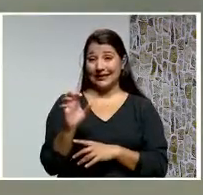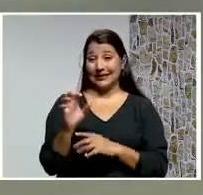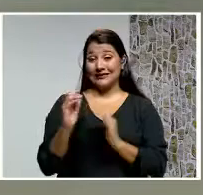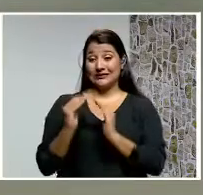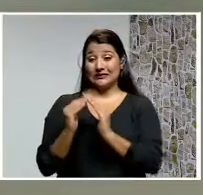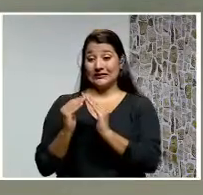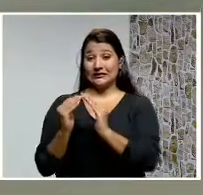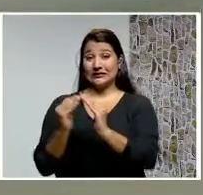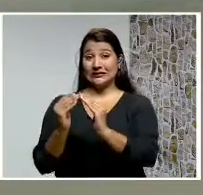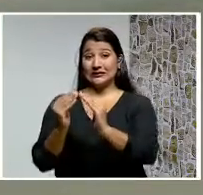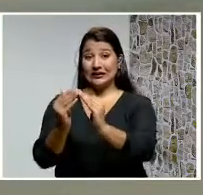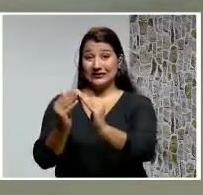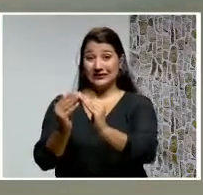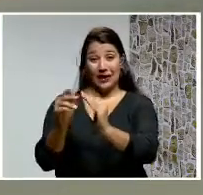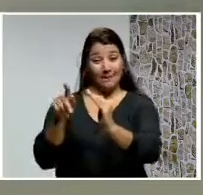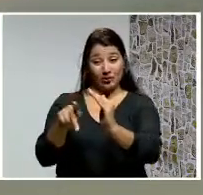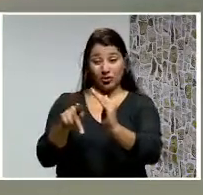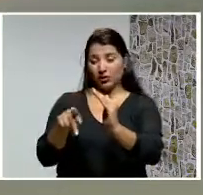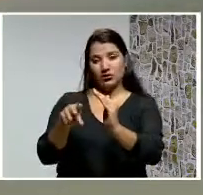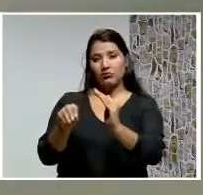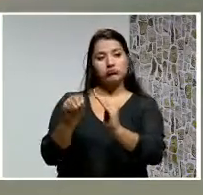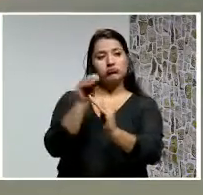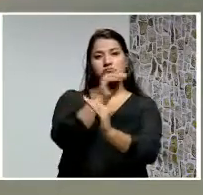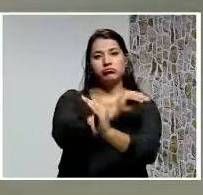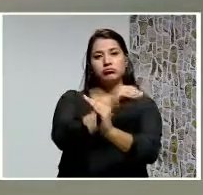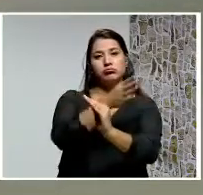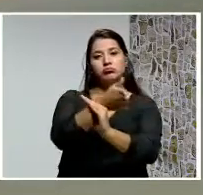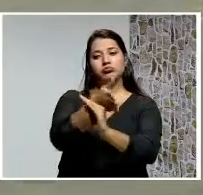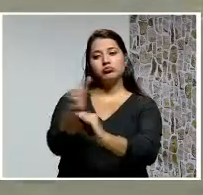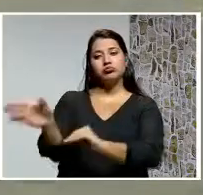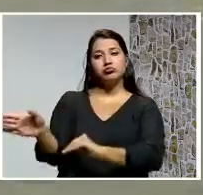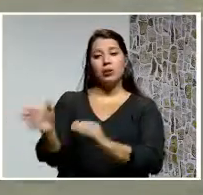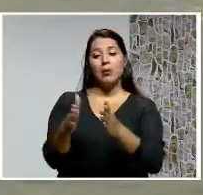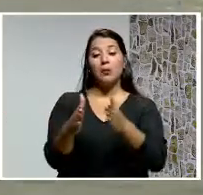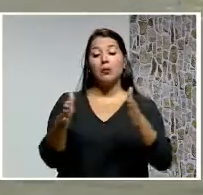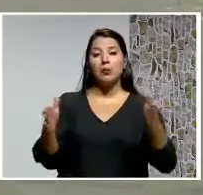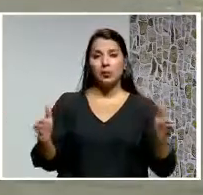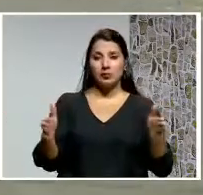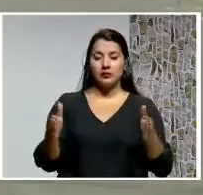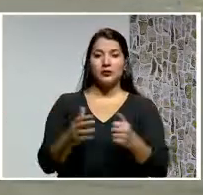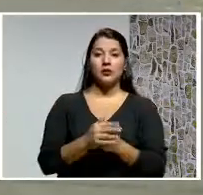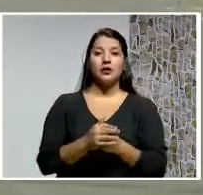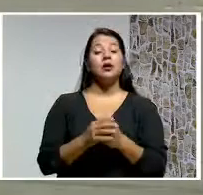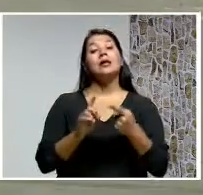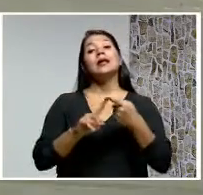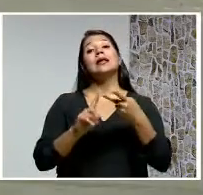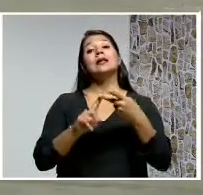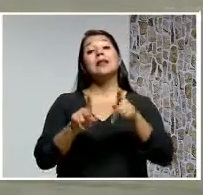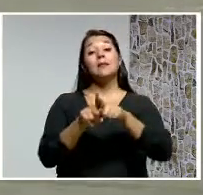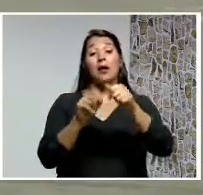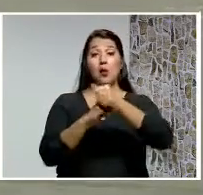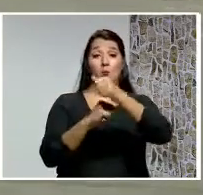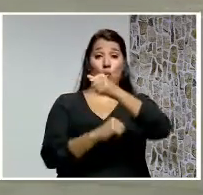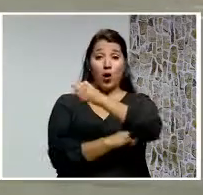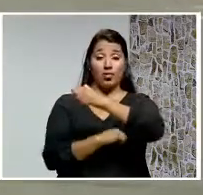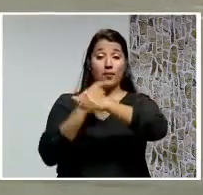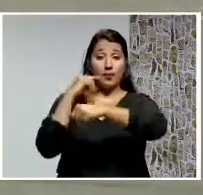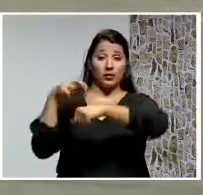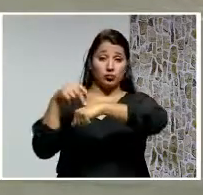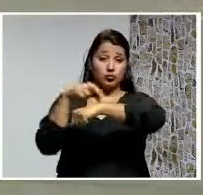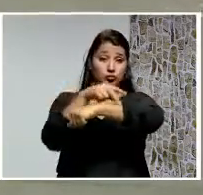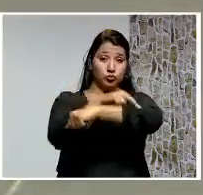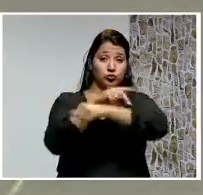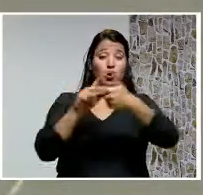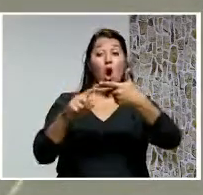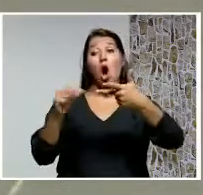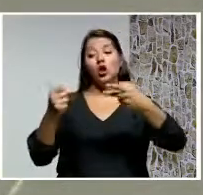expropiaciones. También faltan los diseños y el presupuesto para construir los puentes peatonales, intersecciones, así como otras obras